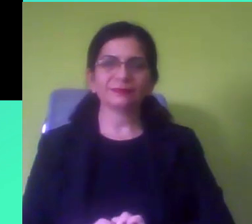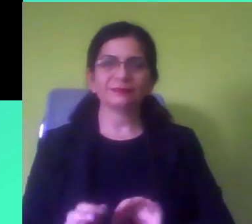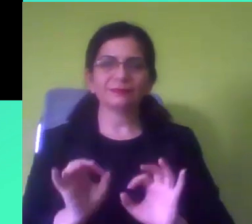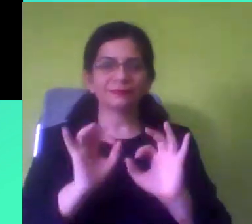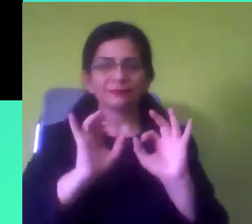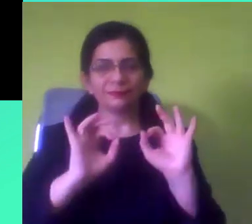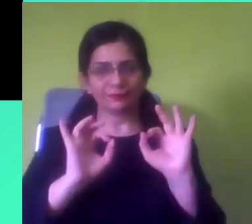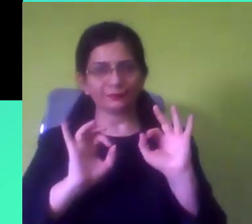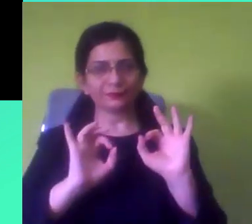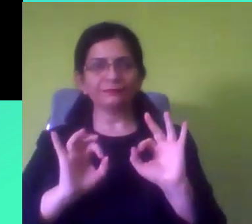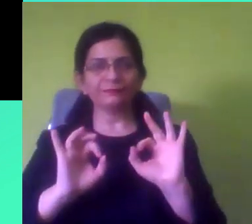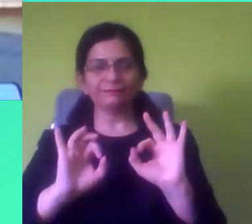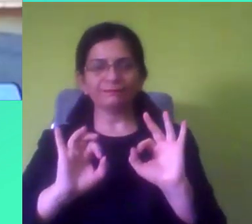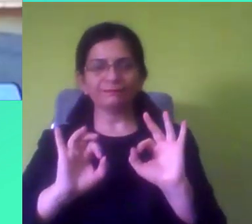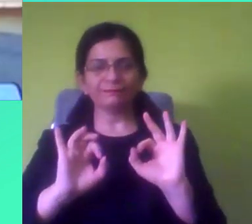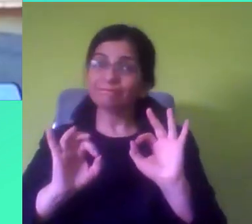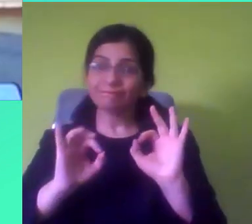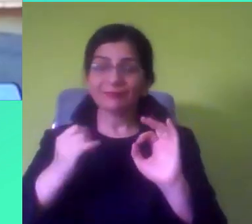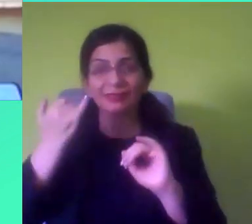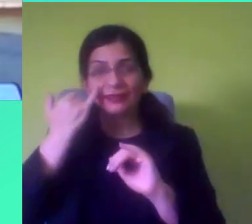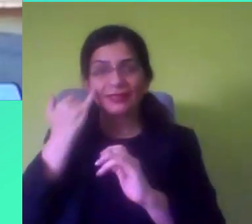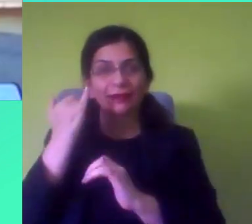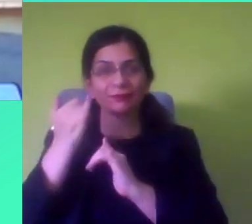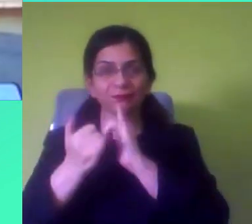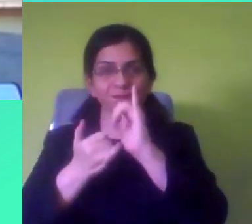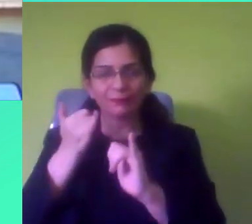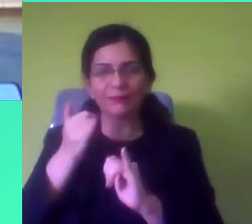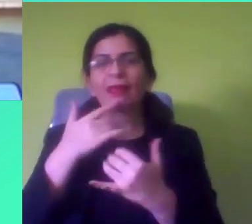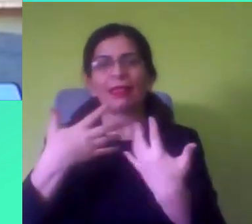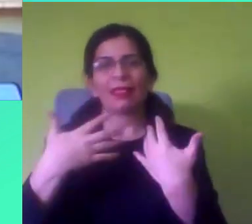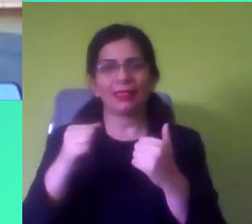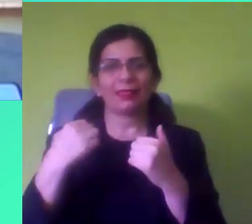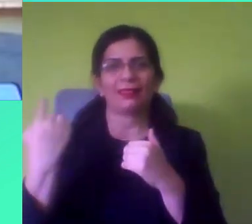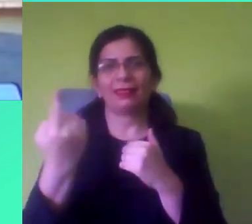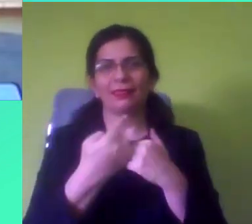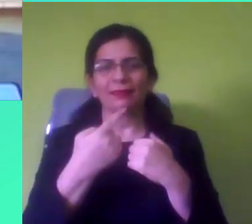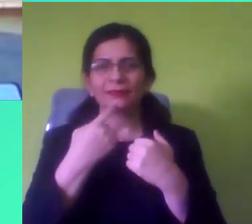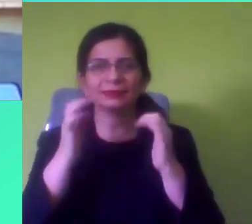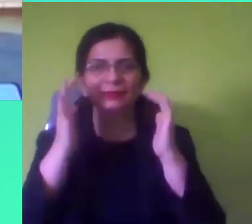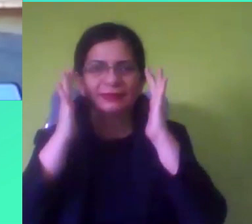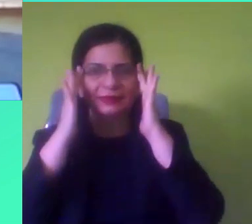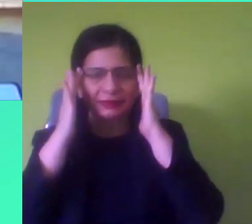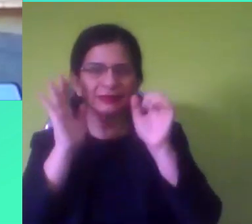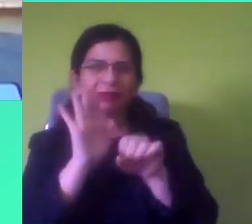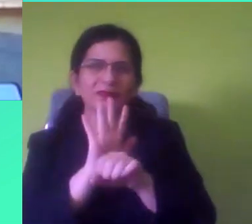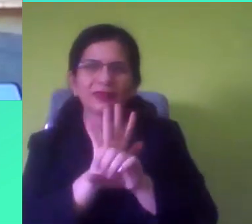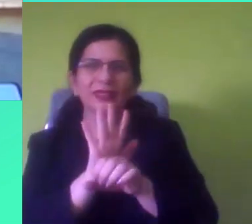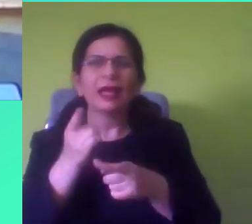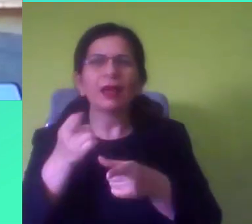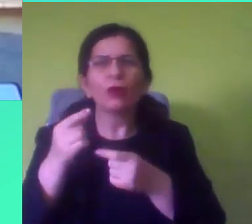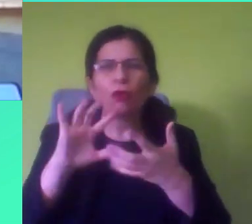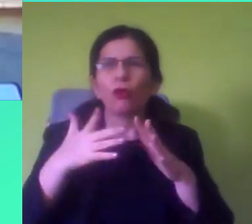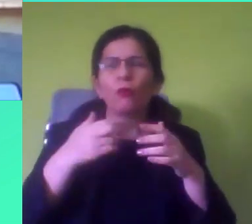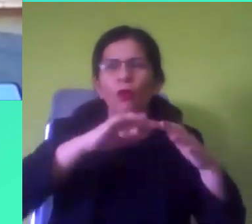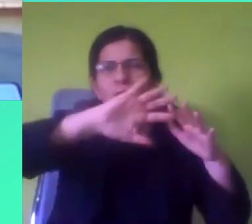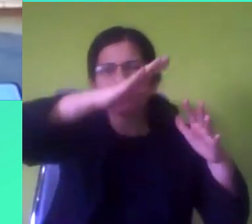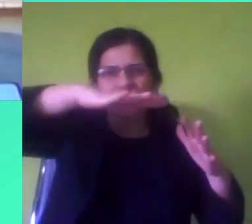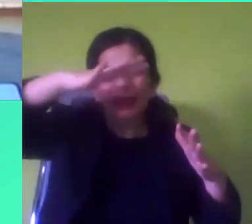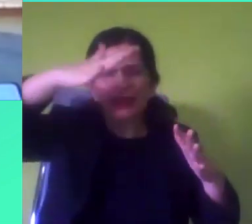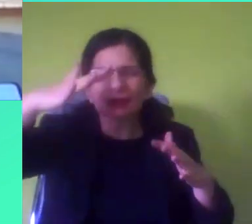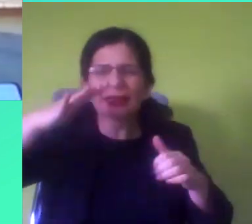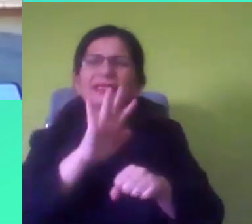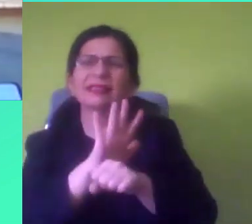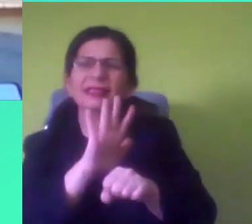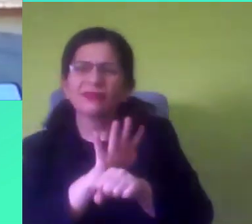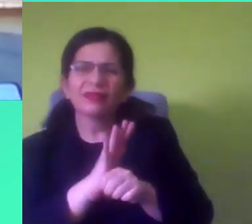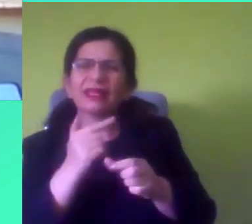Bueno, ahora que ya sabemos algunos conceptos básicos para entender cómo son los glaciares, qué es el ambiente